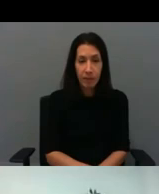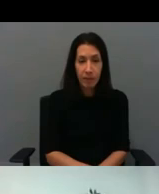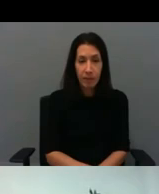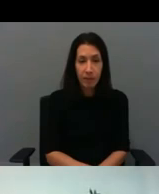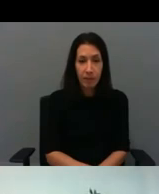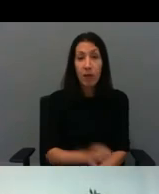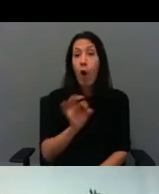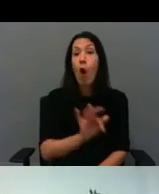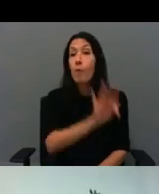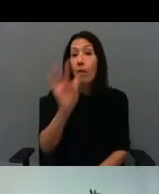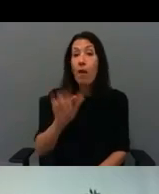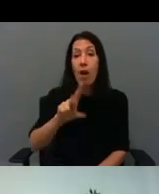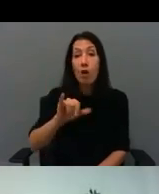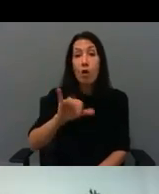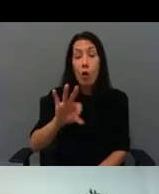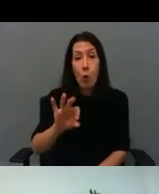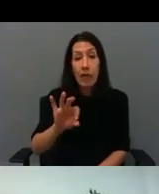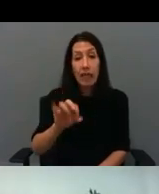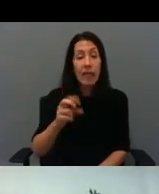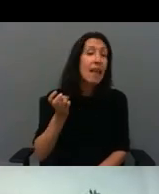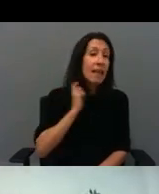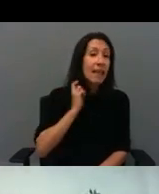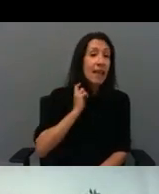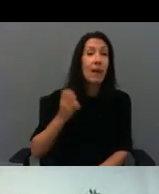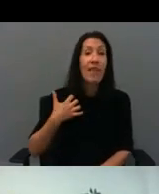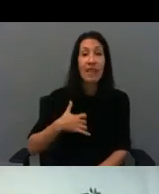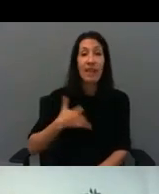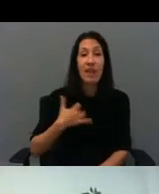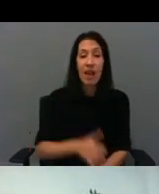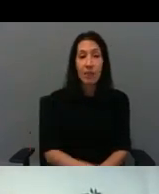O Luis, de ASPACE Sevilla, mientras se nos conecta Ofelia.